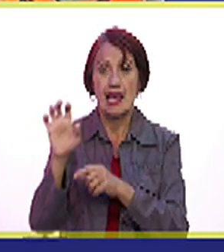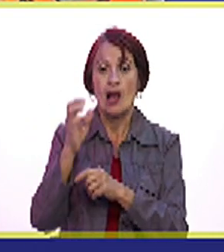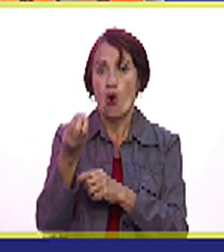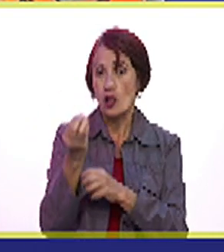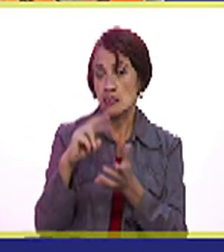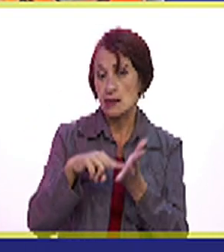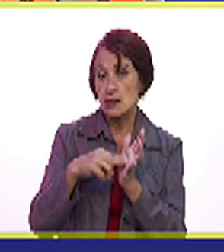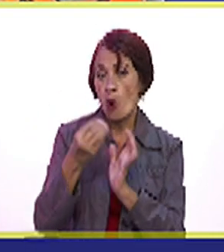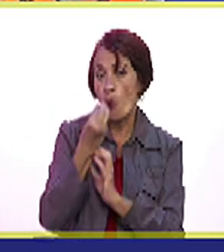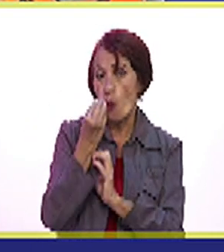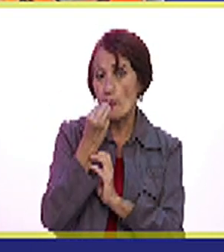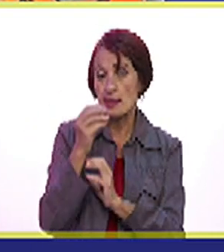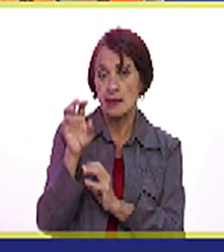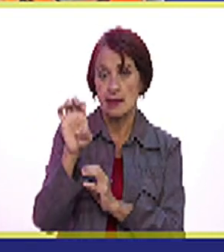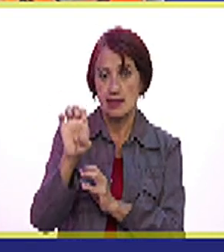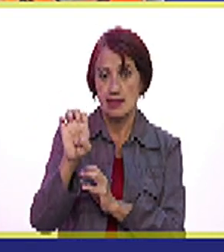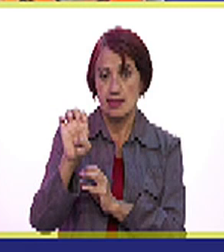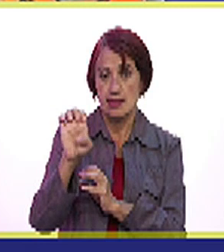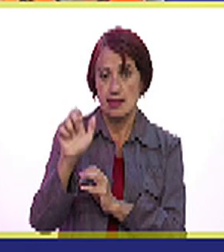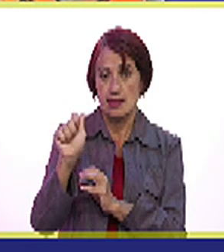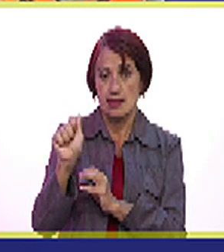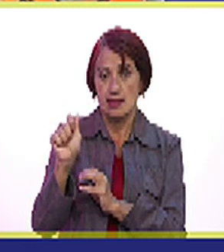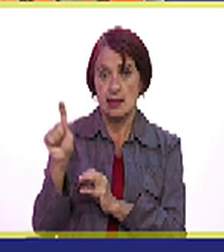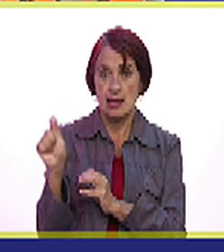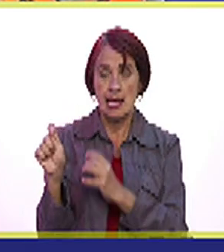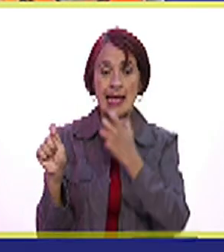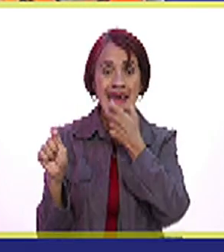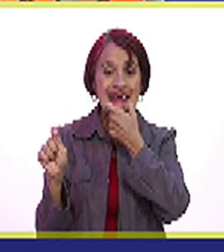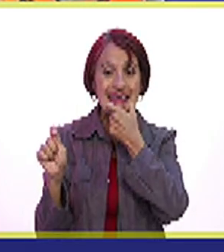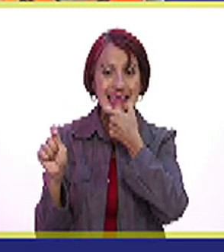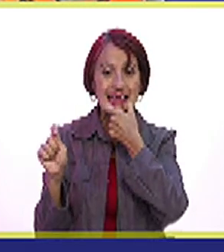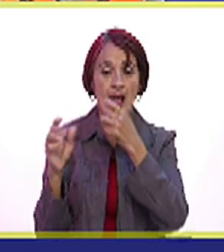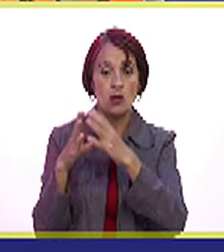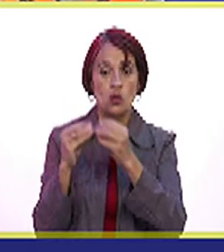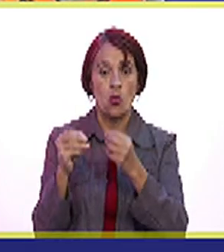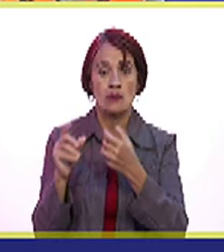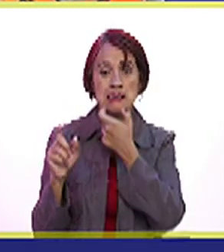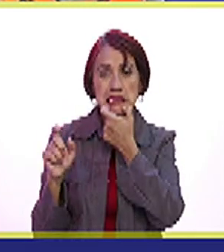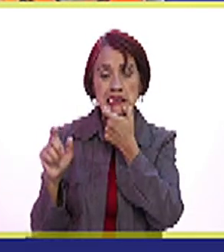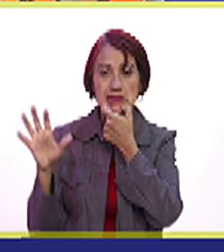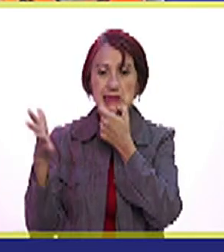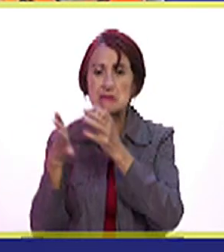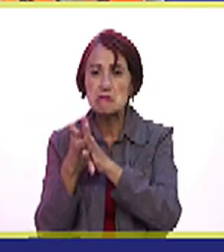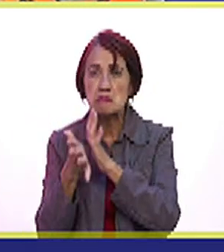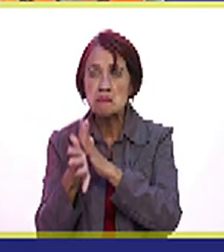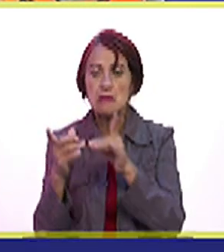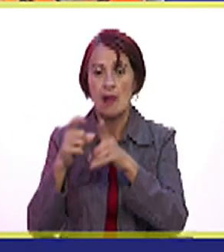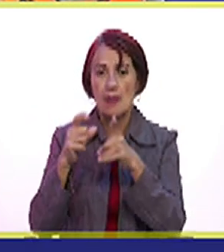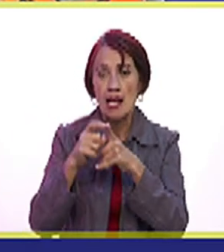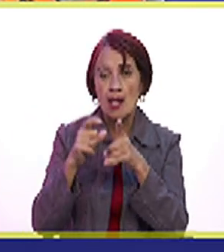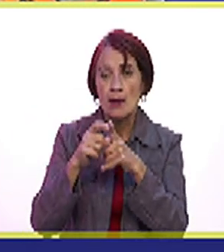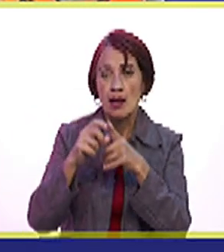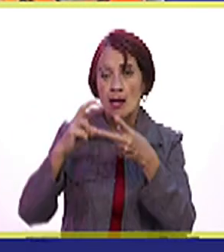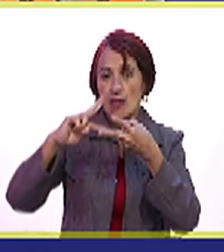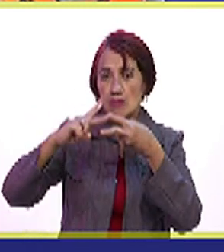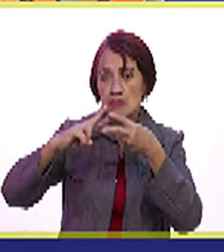la pronunciación, para que se vea una variante. Et tiene cierta como una variante